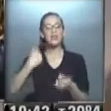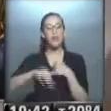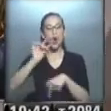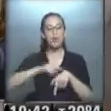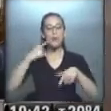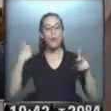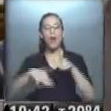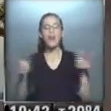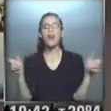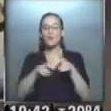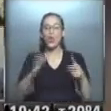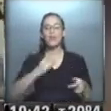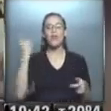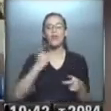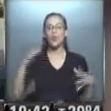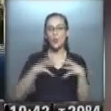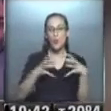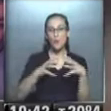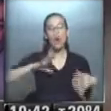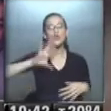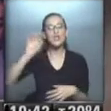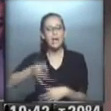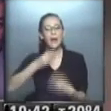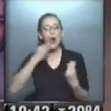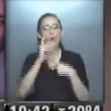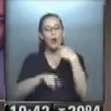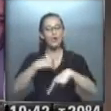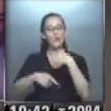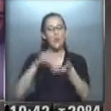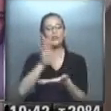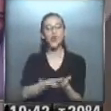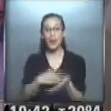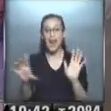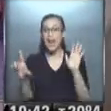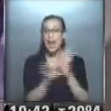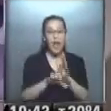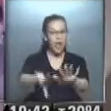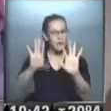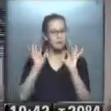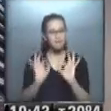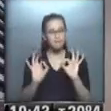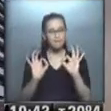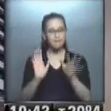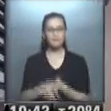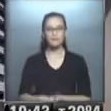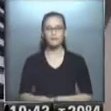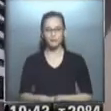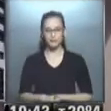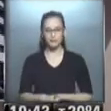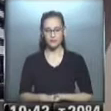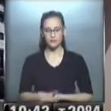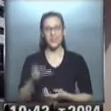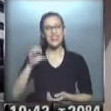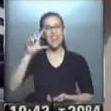se reunirá con el directorio del organismo para definir los pasos a seguir en la aplicación plena de la ley de medios.